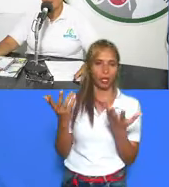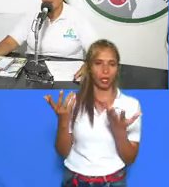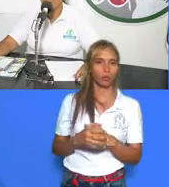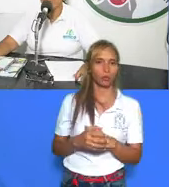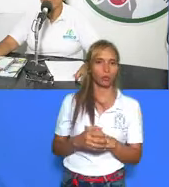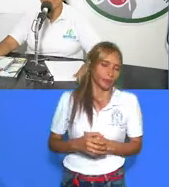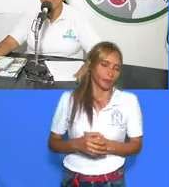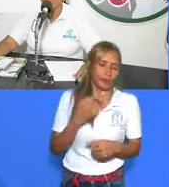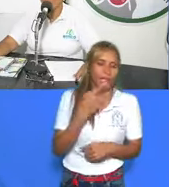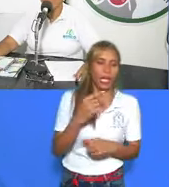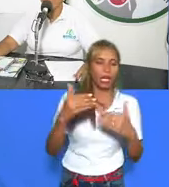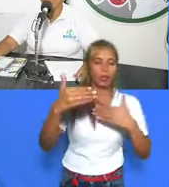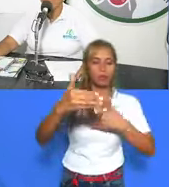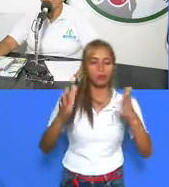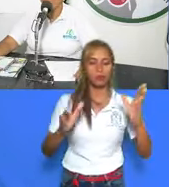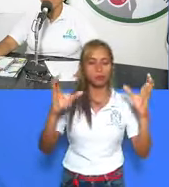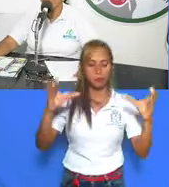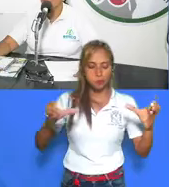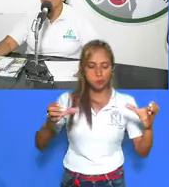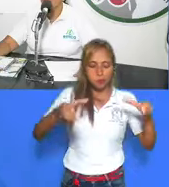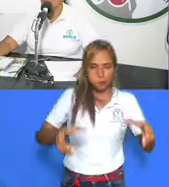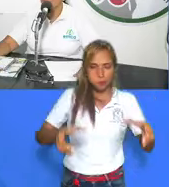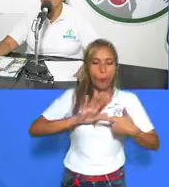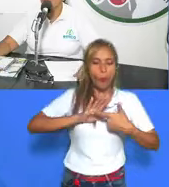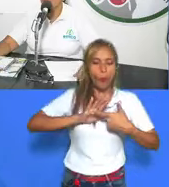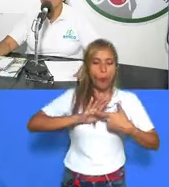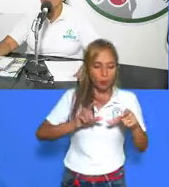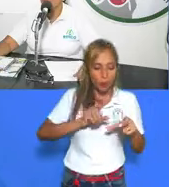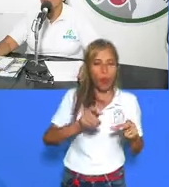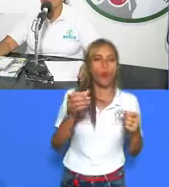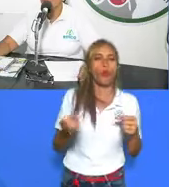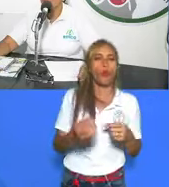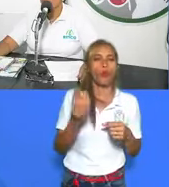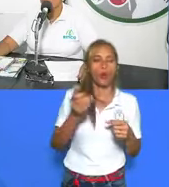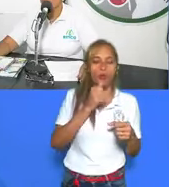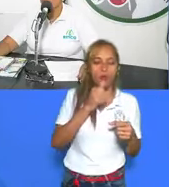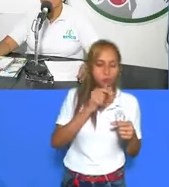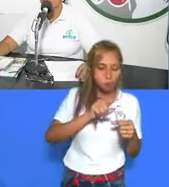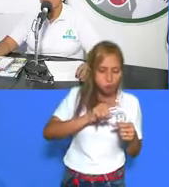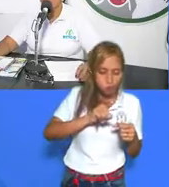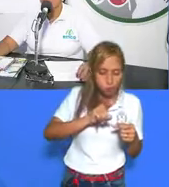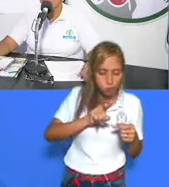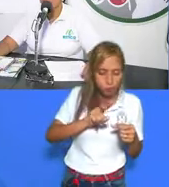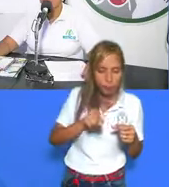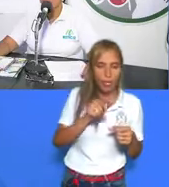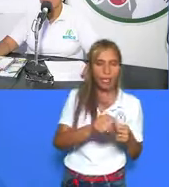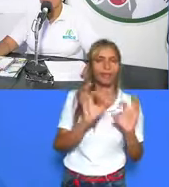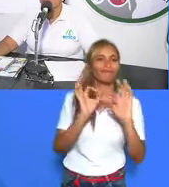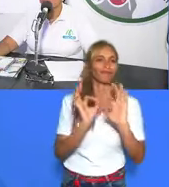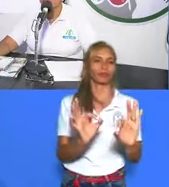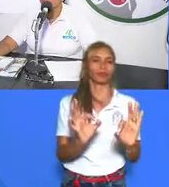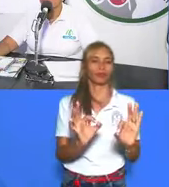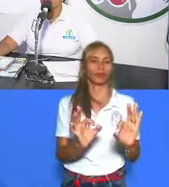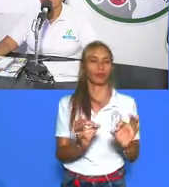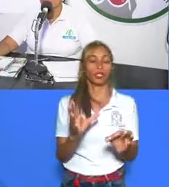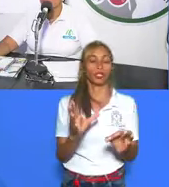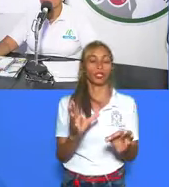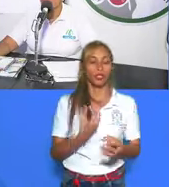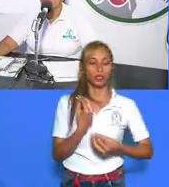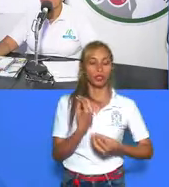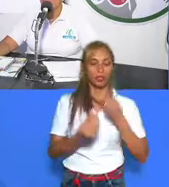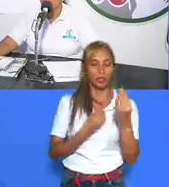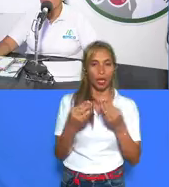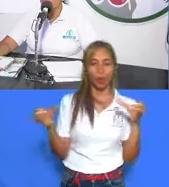el contador. En óptimas condiciones, ¿sí? Nosotros regularmente, a través del equipo de cartera, que cuenta